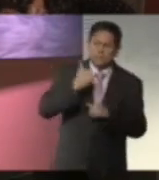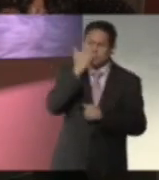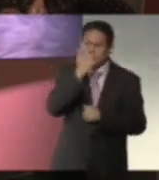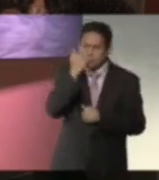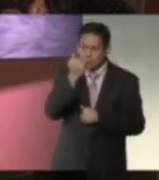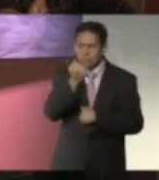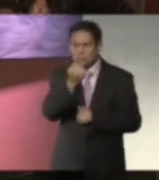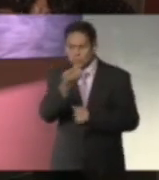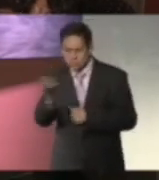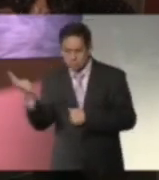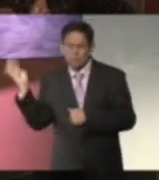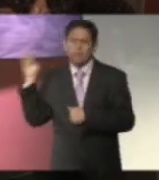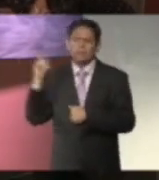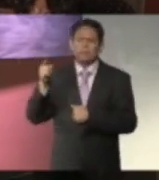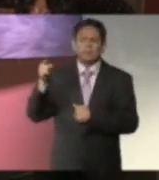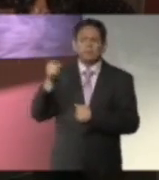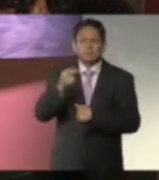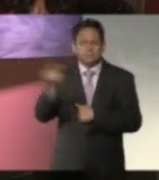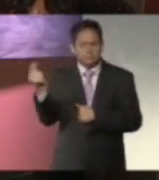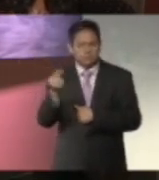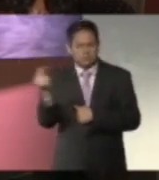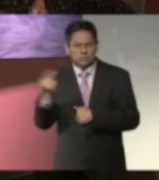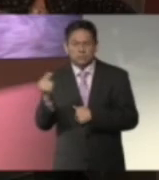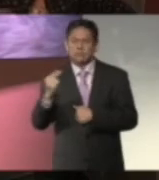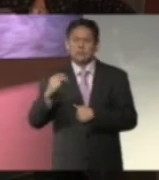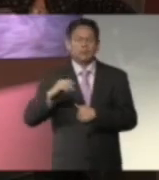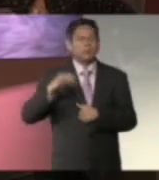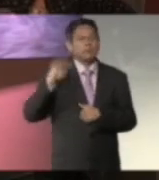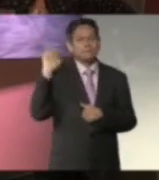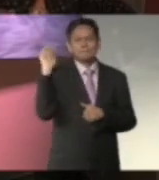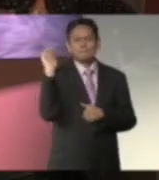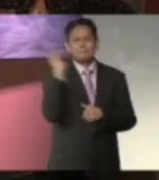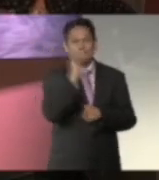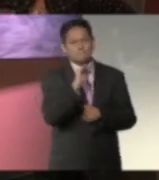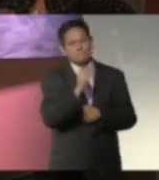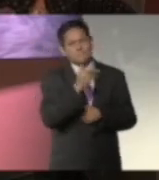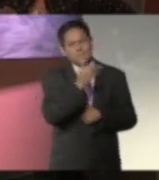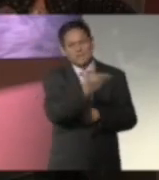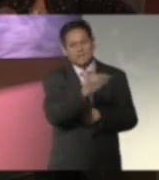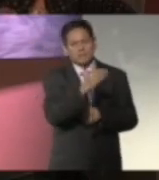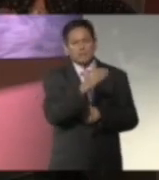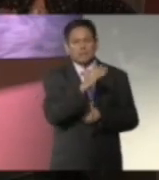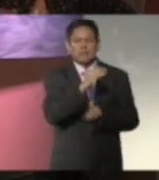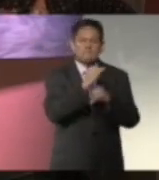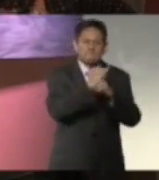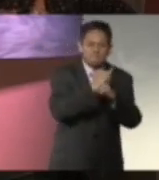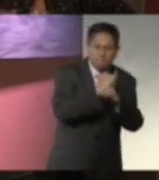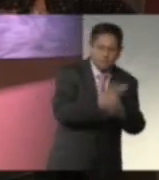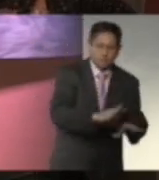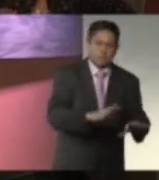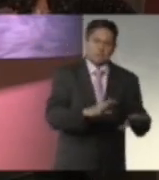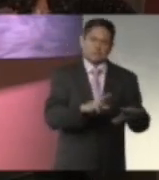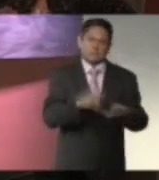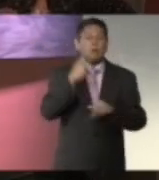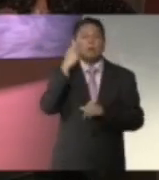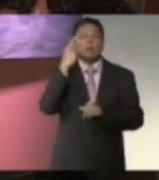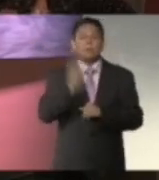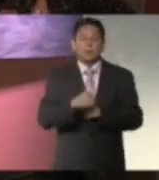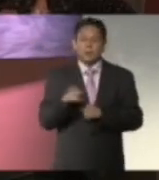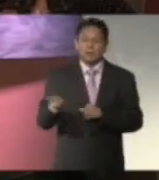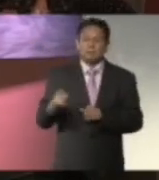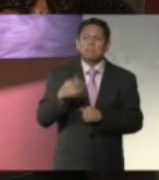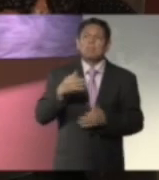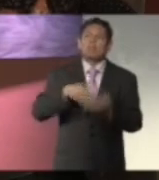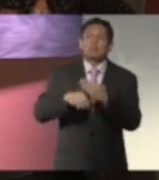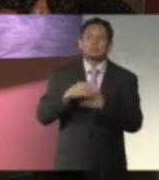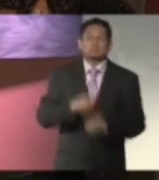ciencia, conocimiento que sirva para el bienestar, para la sostenibilidad de la vida. Sí, creo